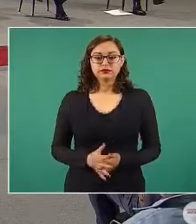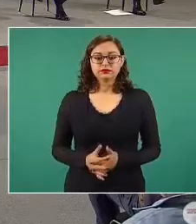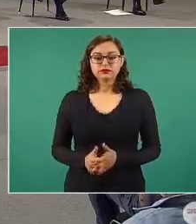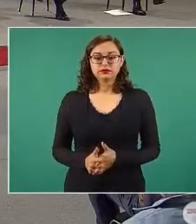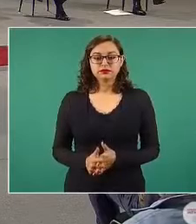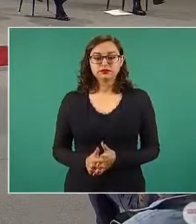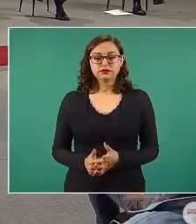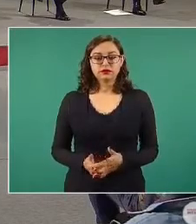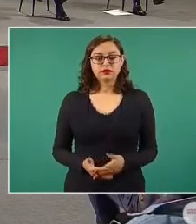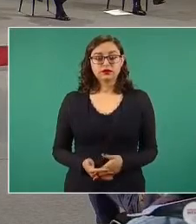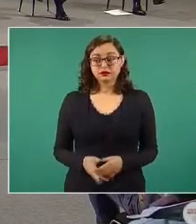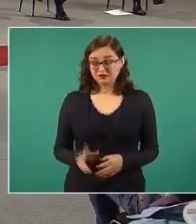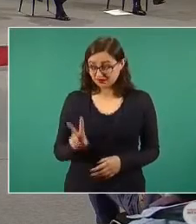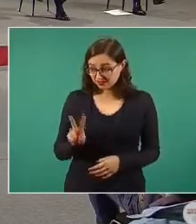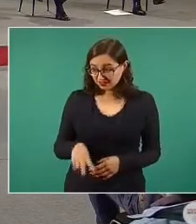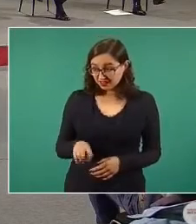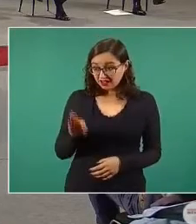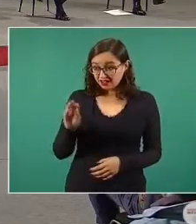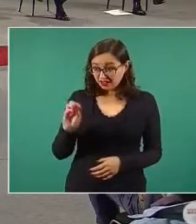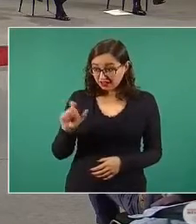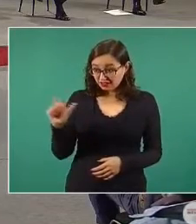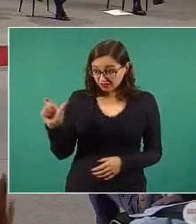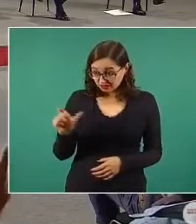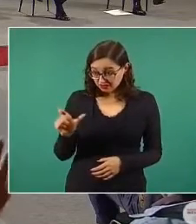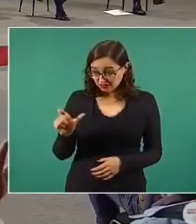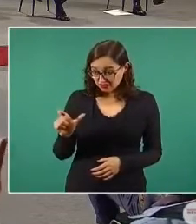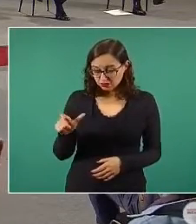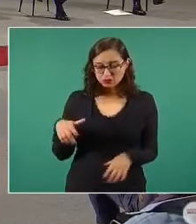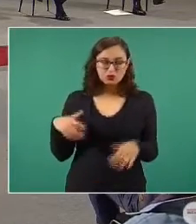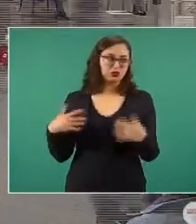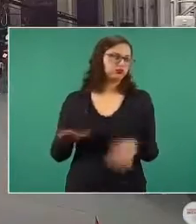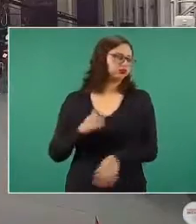Pues es lamentable, pues. Pero